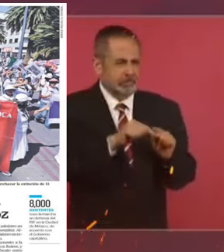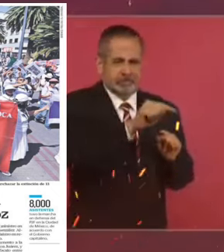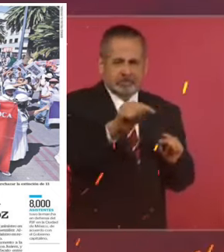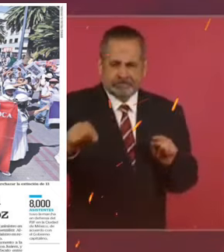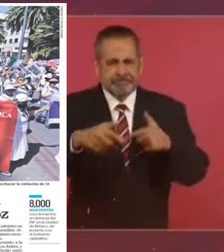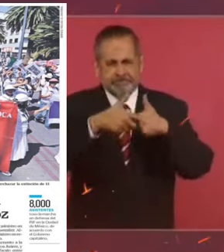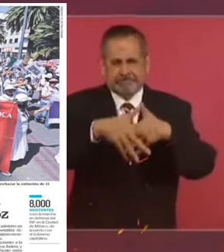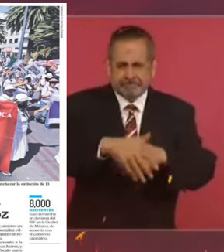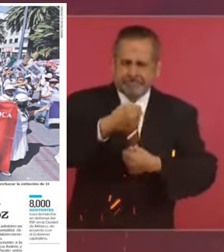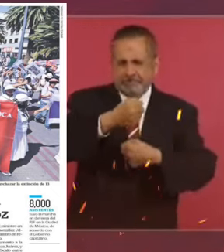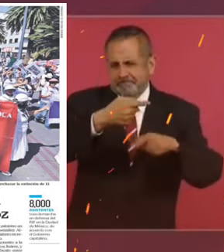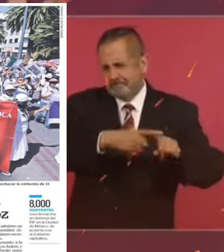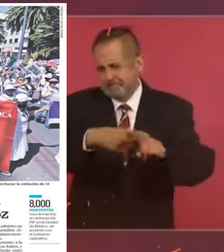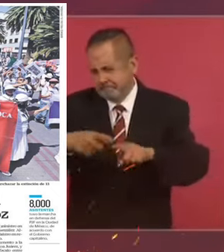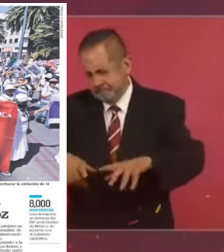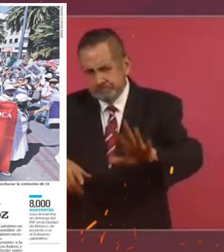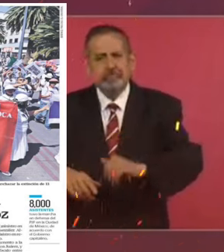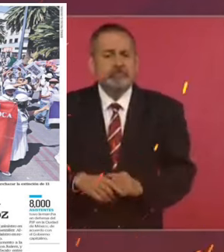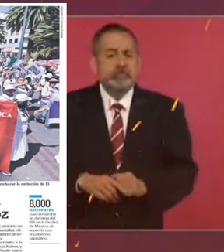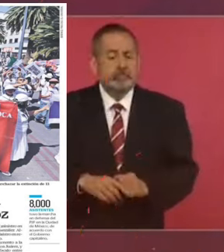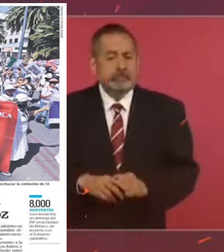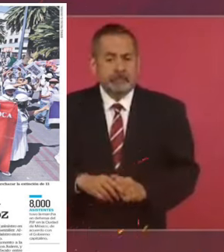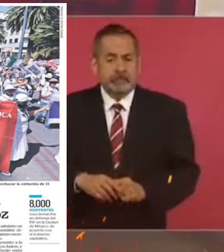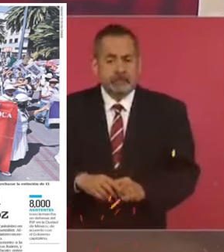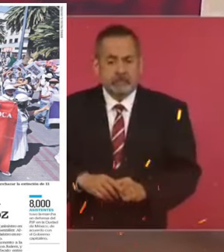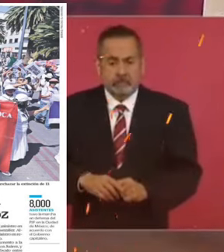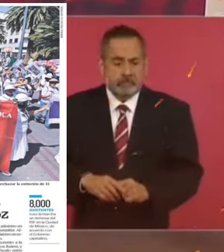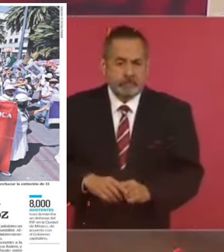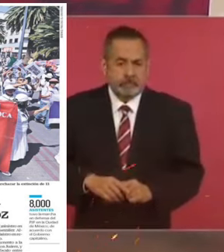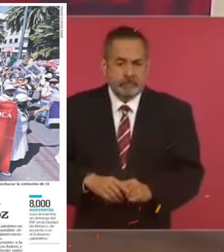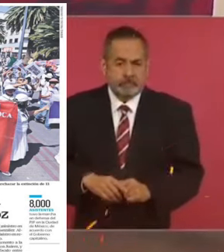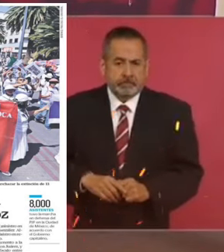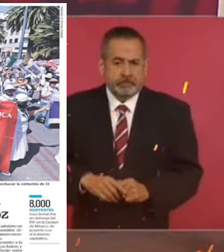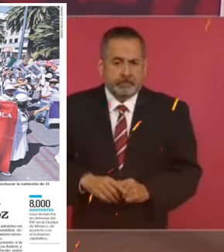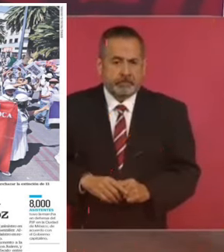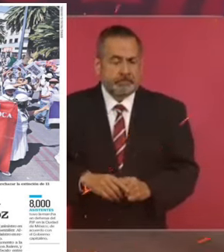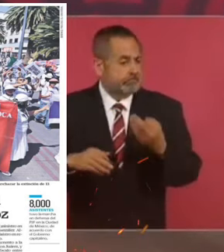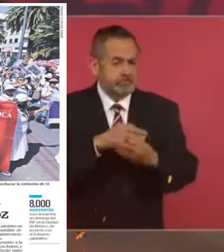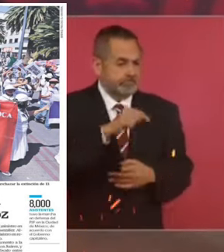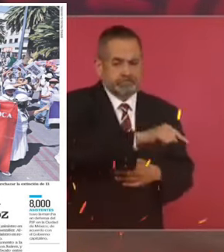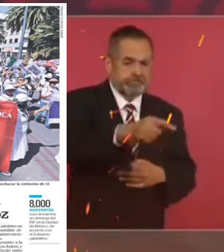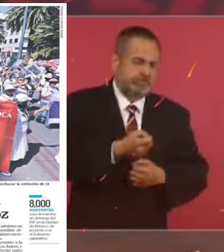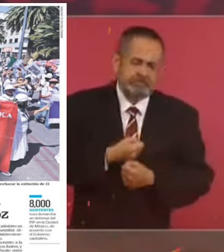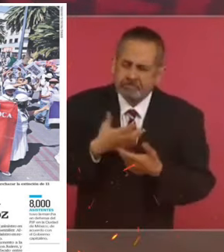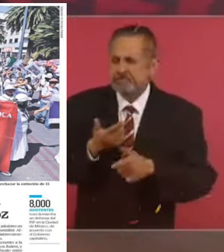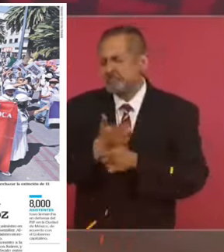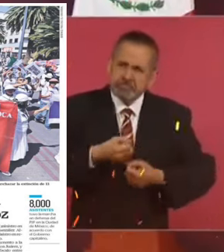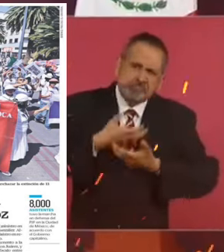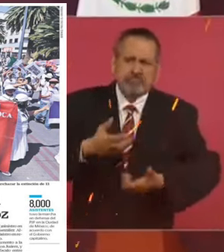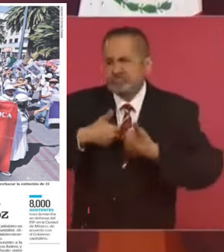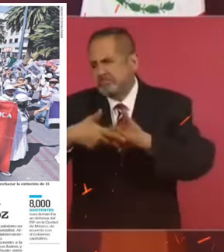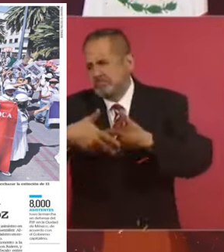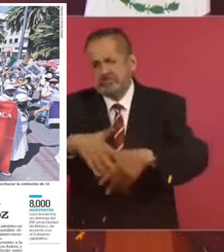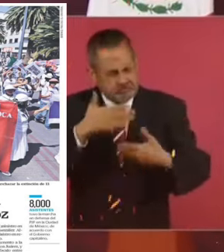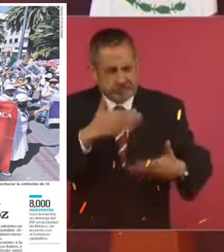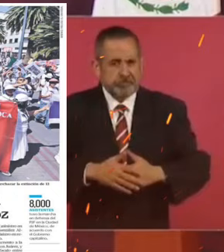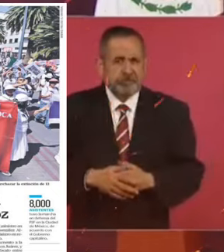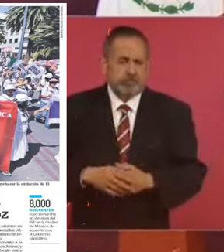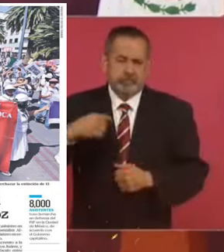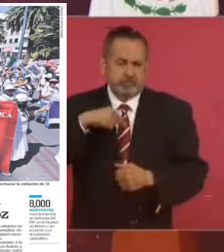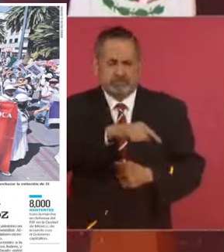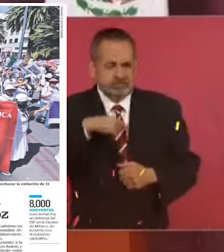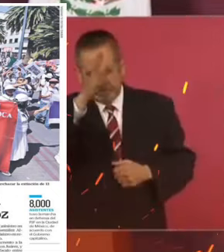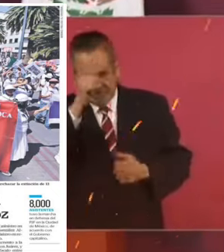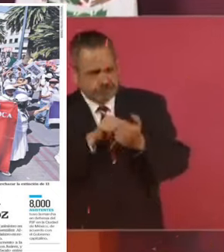manifestaciones. Y todas se expresaron con absoluta libertad. Yo no